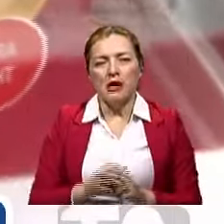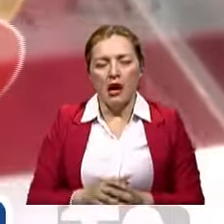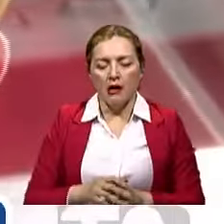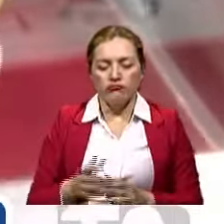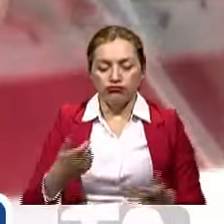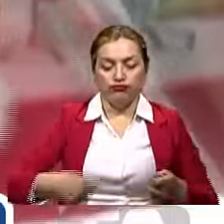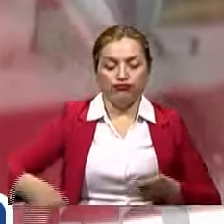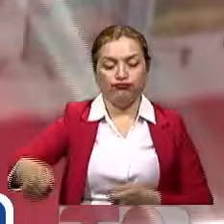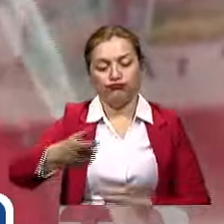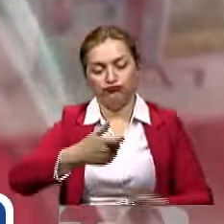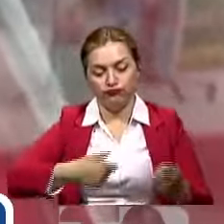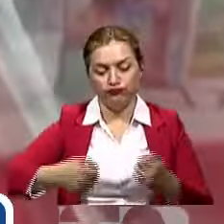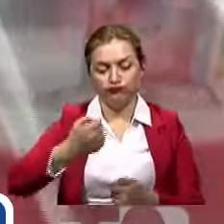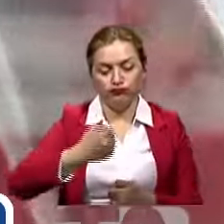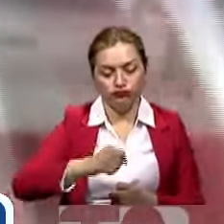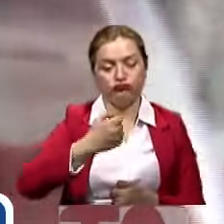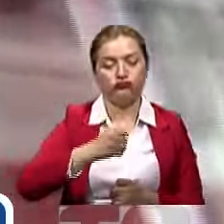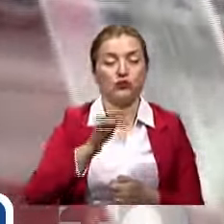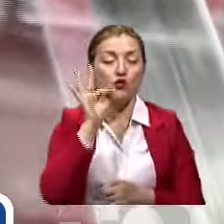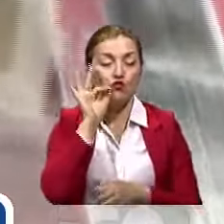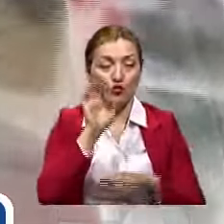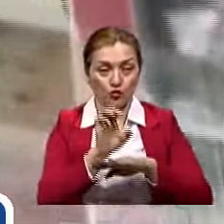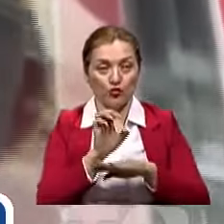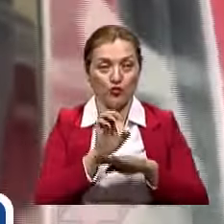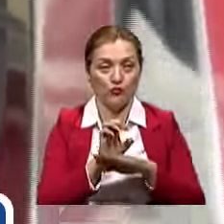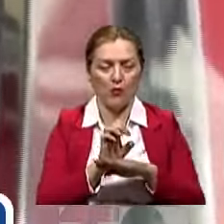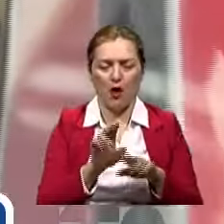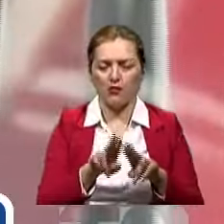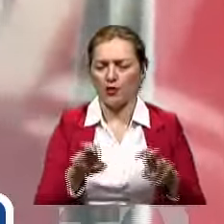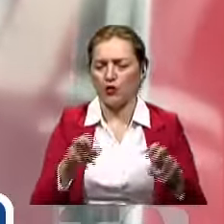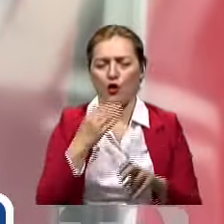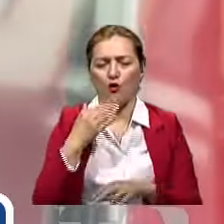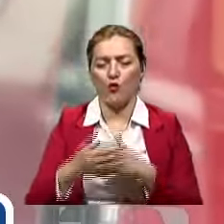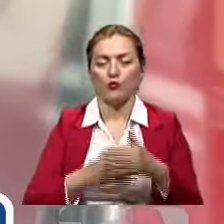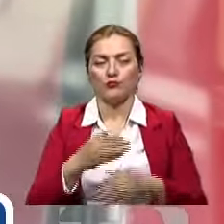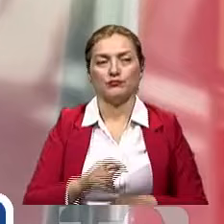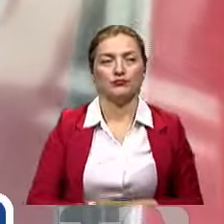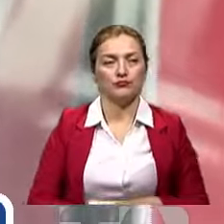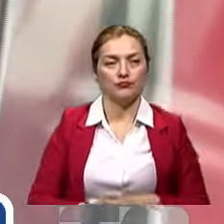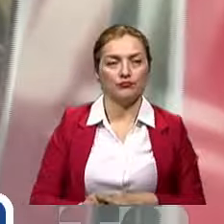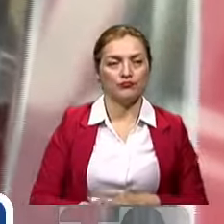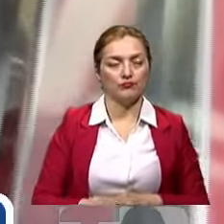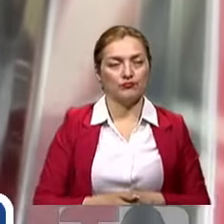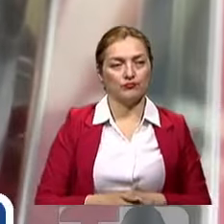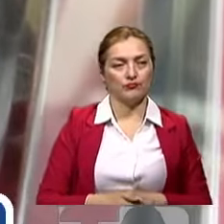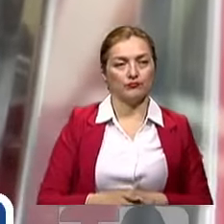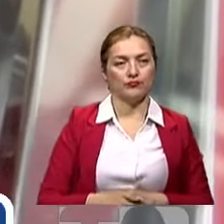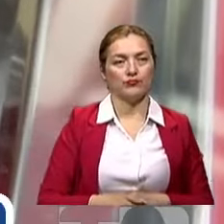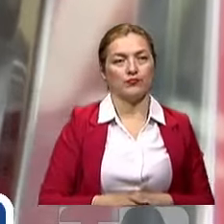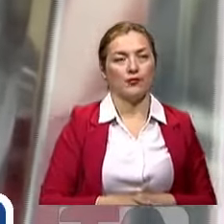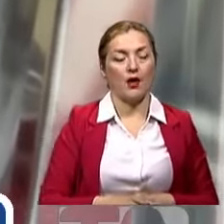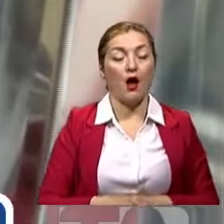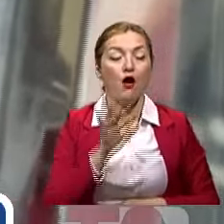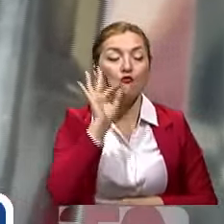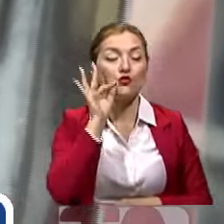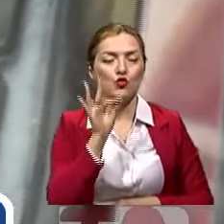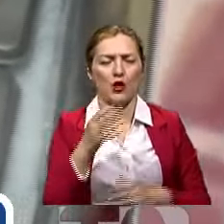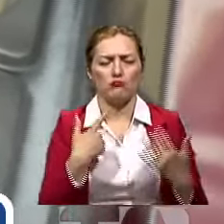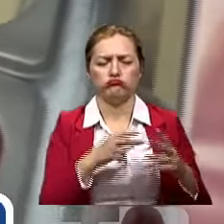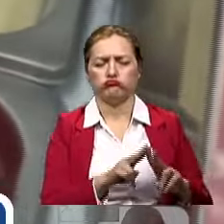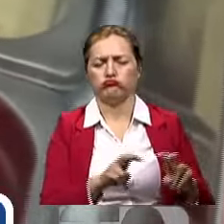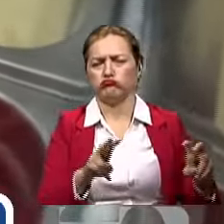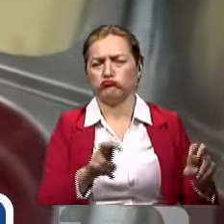el helado. Estos son frutas ecuatorianas, frescas. ¿Cómo es el procedimiento? Así es fruta fresca. No se